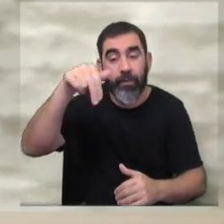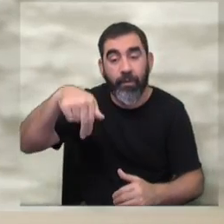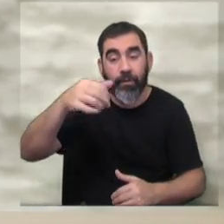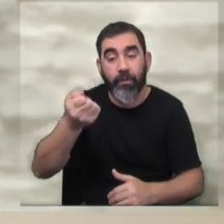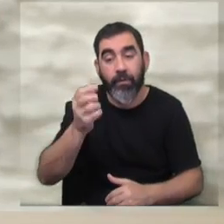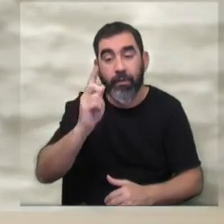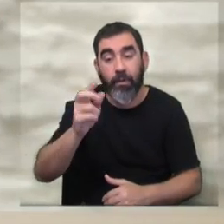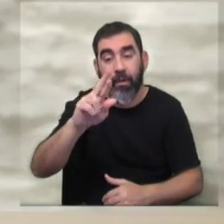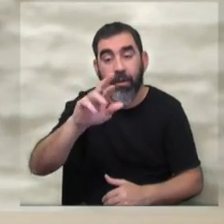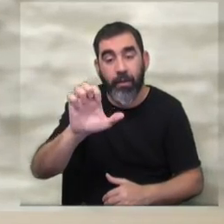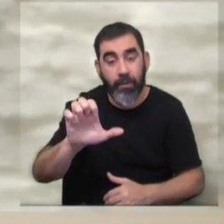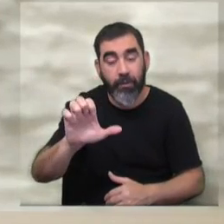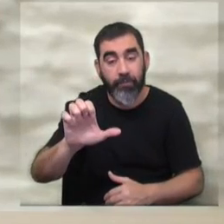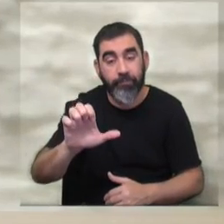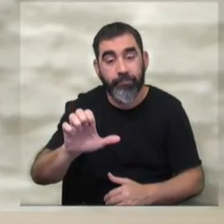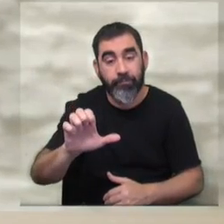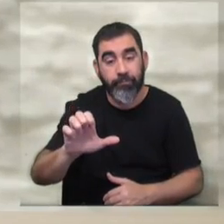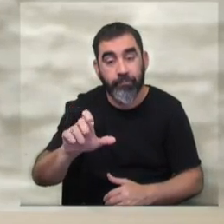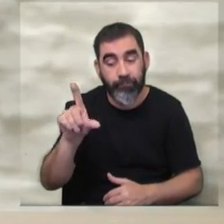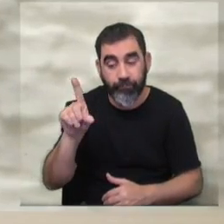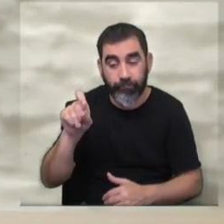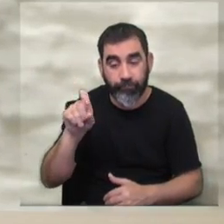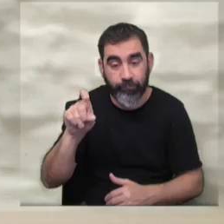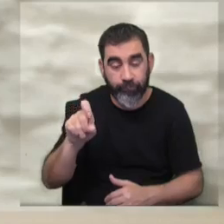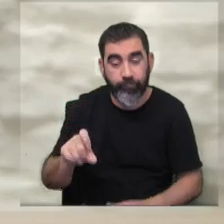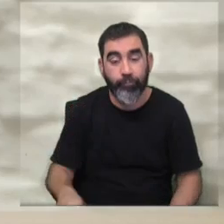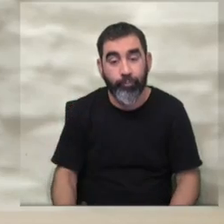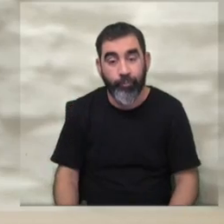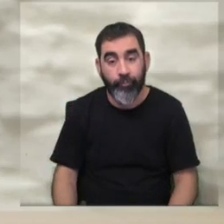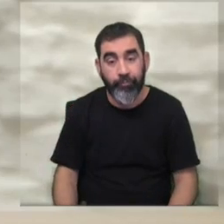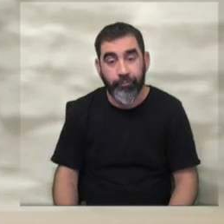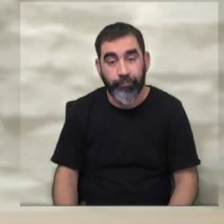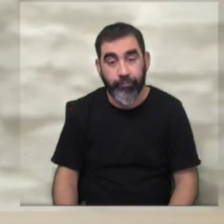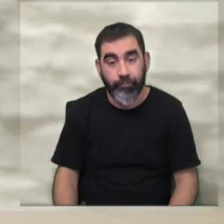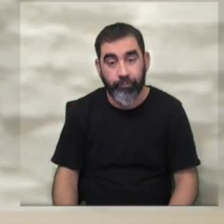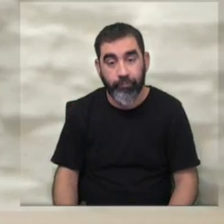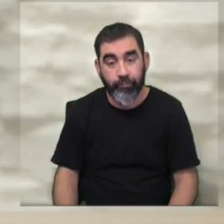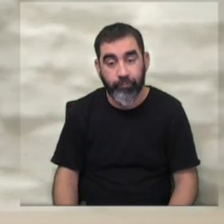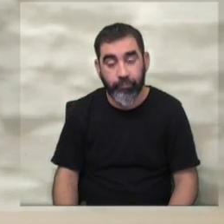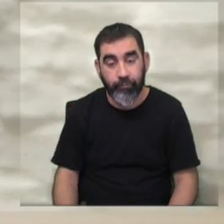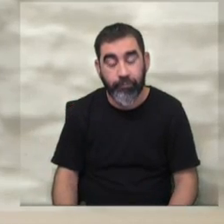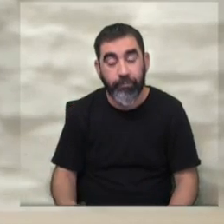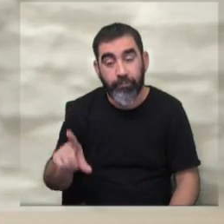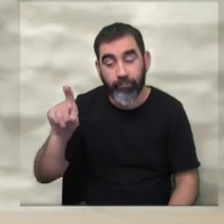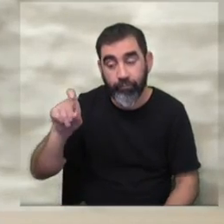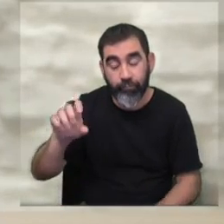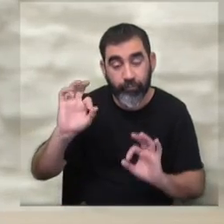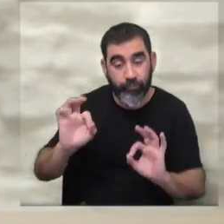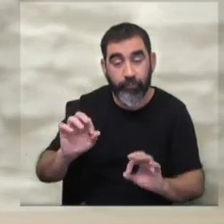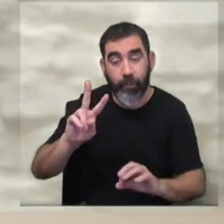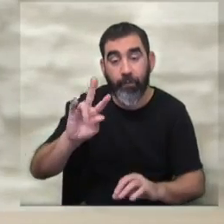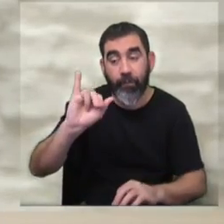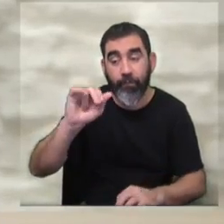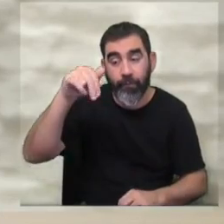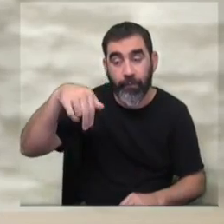multiuso, que uso siempre en un atomizador, y de esa forma pongo el vinagre sobre